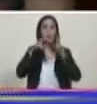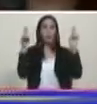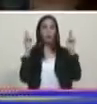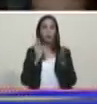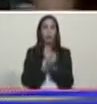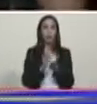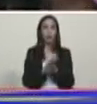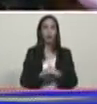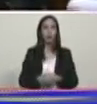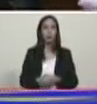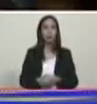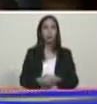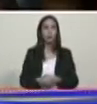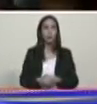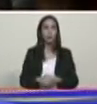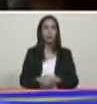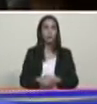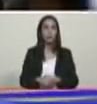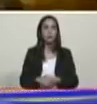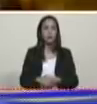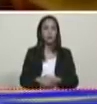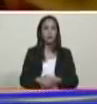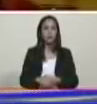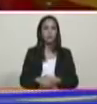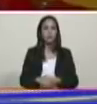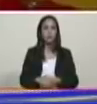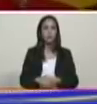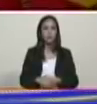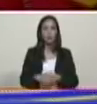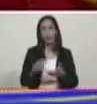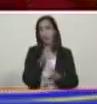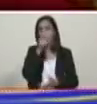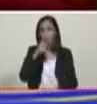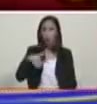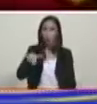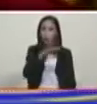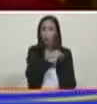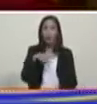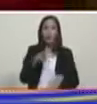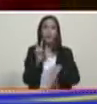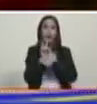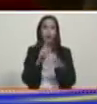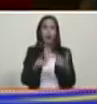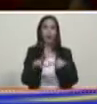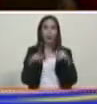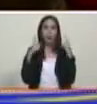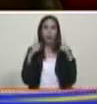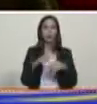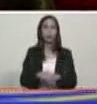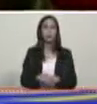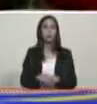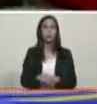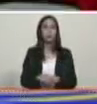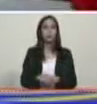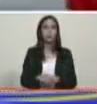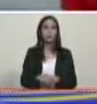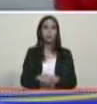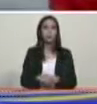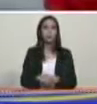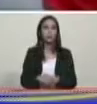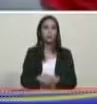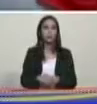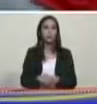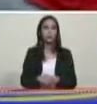paz. Que Dios lo bendiga, presidente, en nombre de este pueblo varguense. Bien, mi comandante, como lo